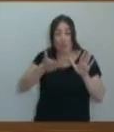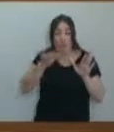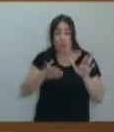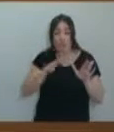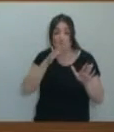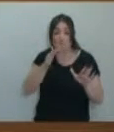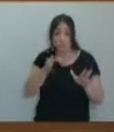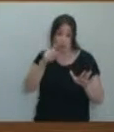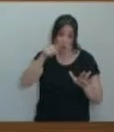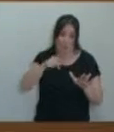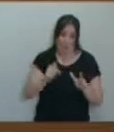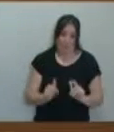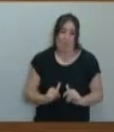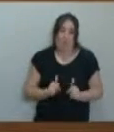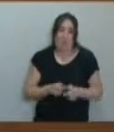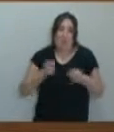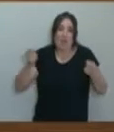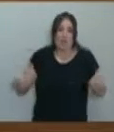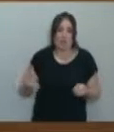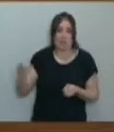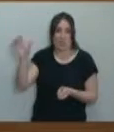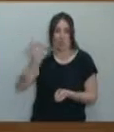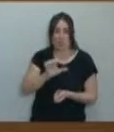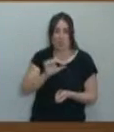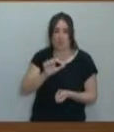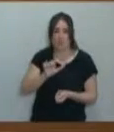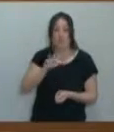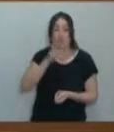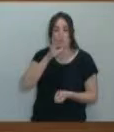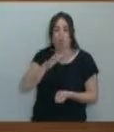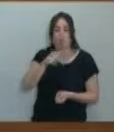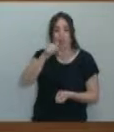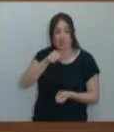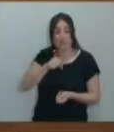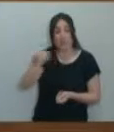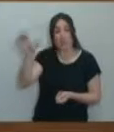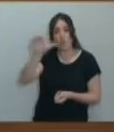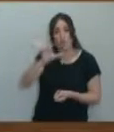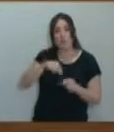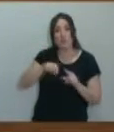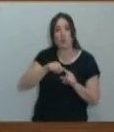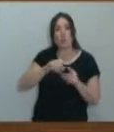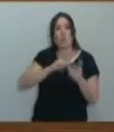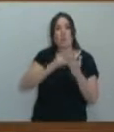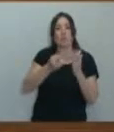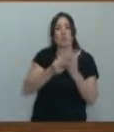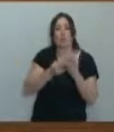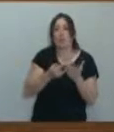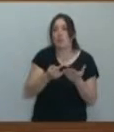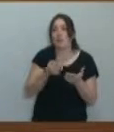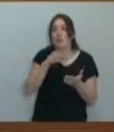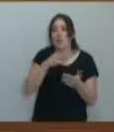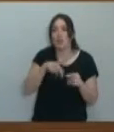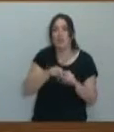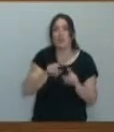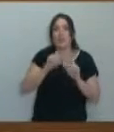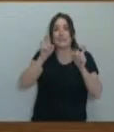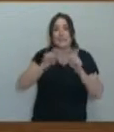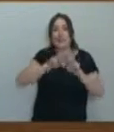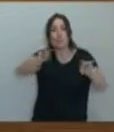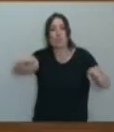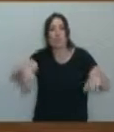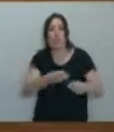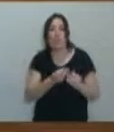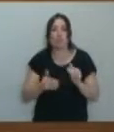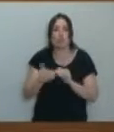europea. Porque esto de la Unión Europea es un proyecto comunitario. Aquí no vale tratar de colar modificados que no lo son, como una